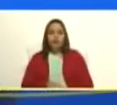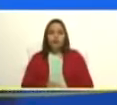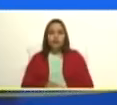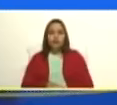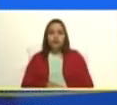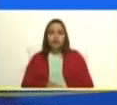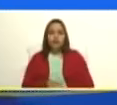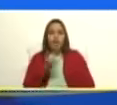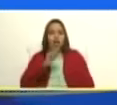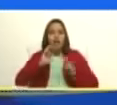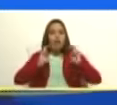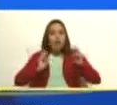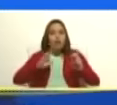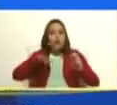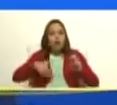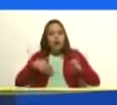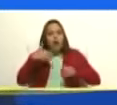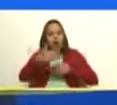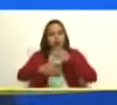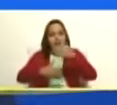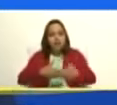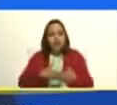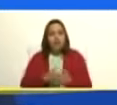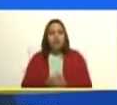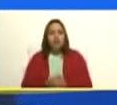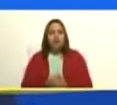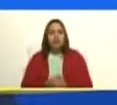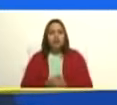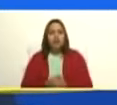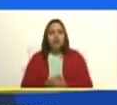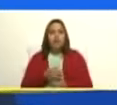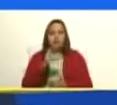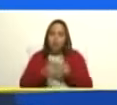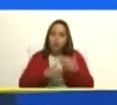Hay temas donde podemos avanzar poco a poco,